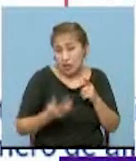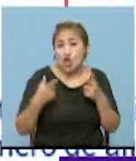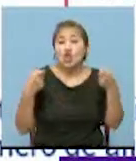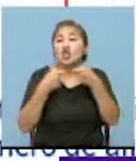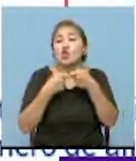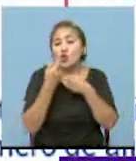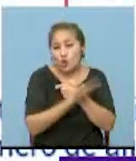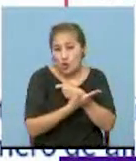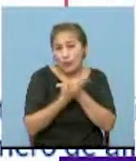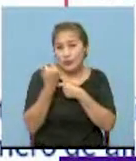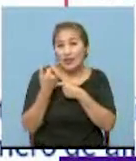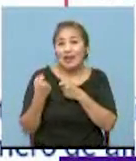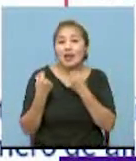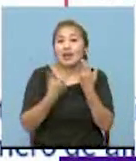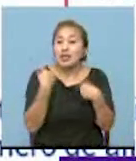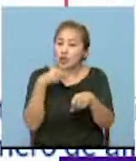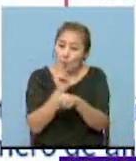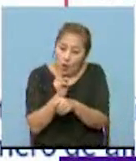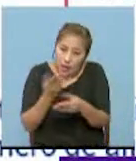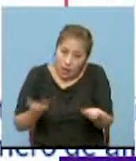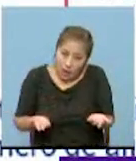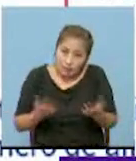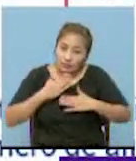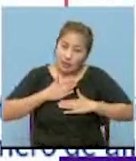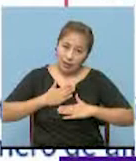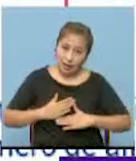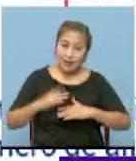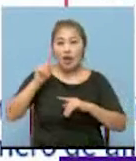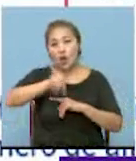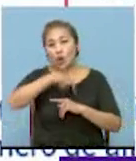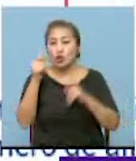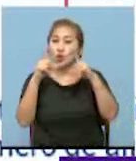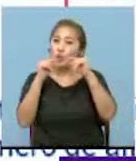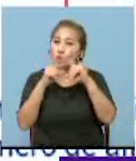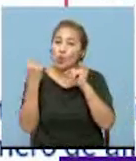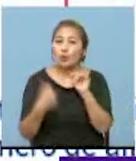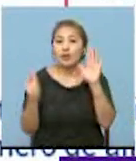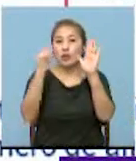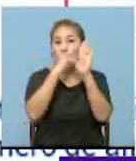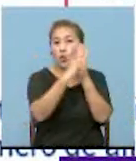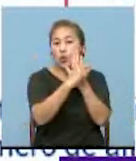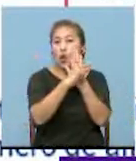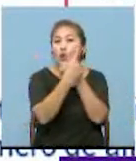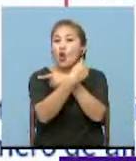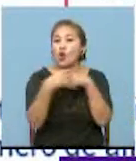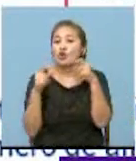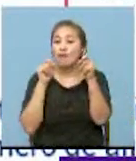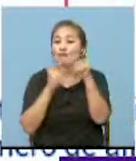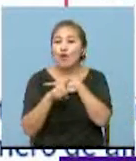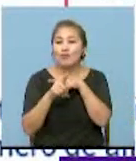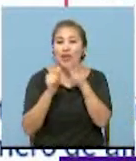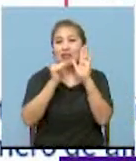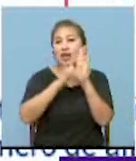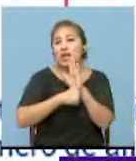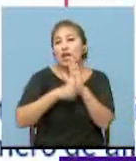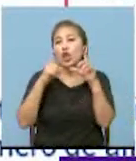que le otorga seguridad, sin lugar a dudas. Va a aparecer otro número que es el de datos del afiliado, es decir, el número